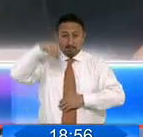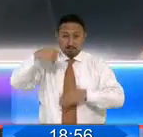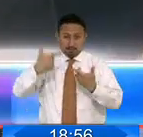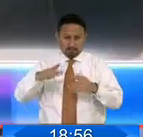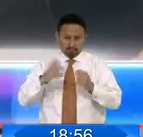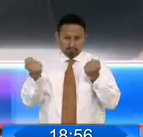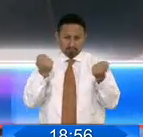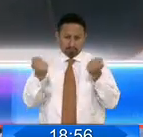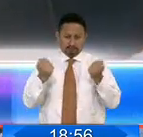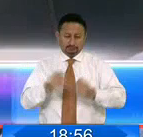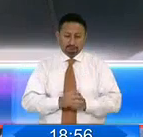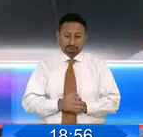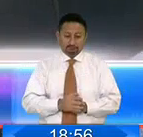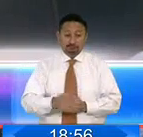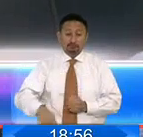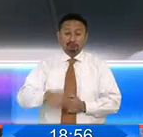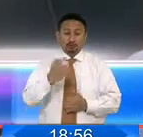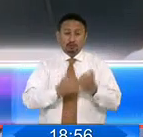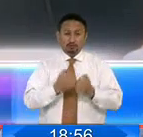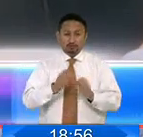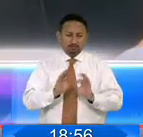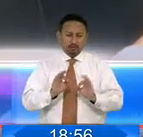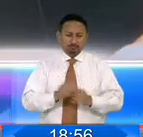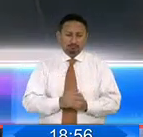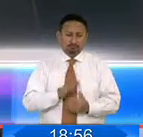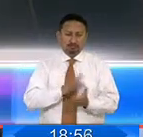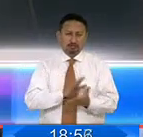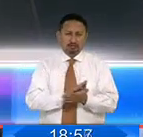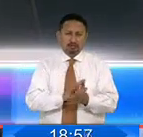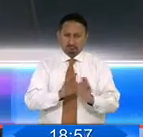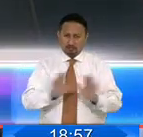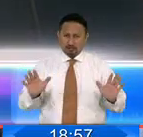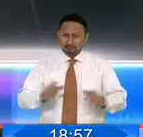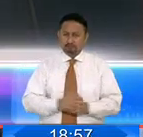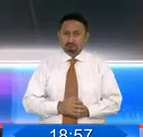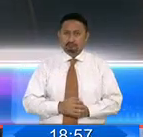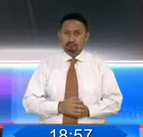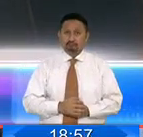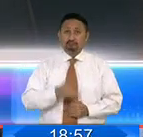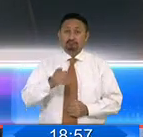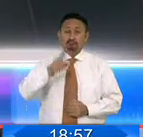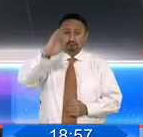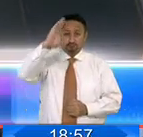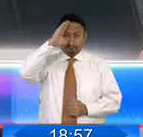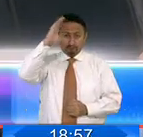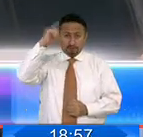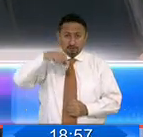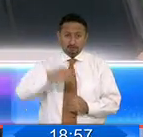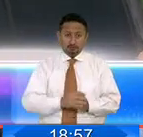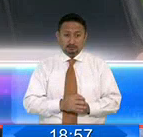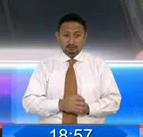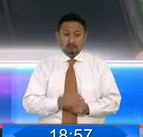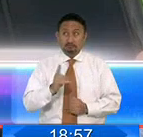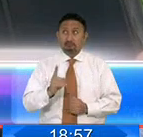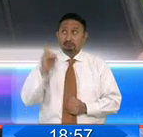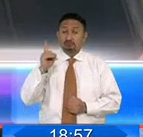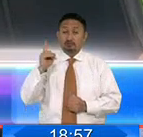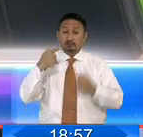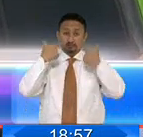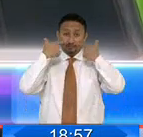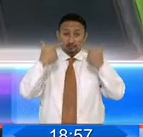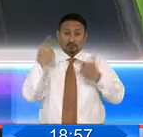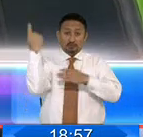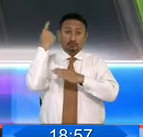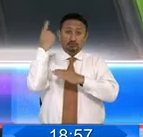modelo el punto y no existe ninguna novedad importante este momento estamos de nuestras personas se encuentra en las terrazas con el